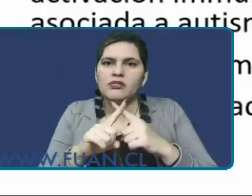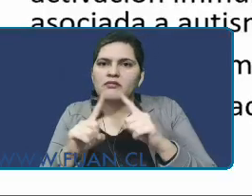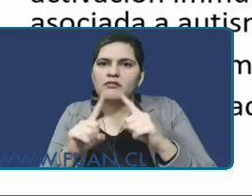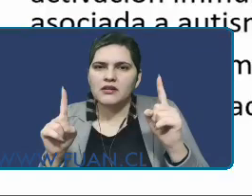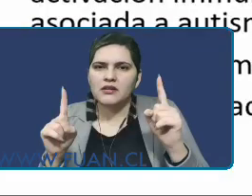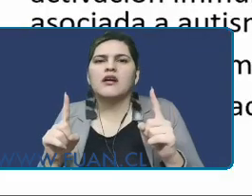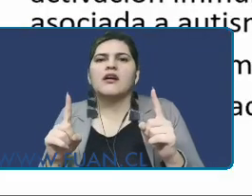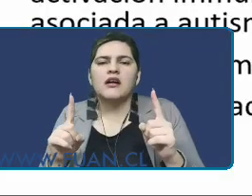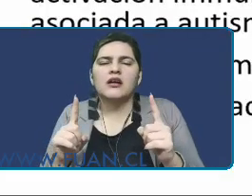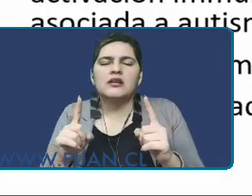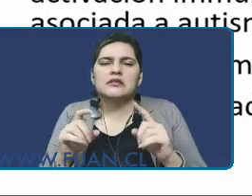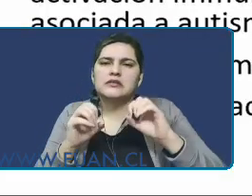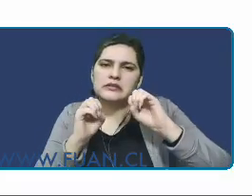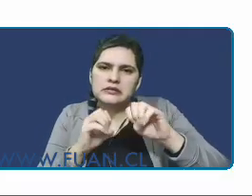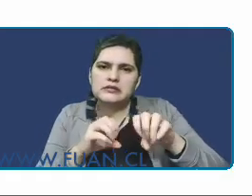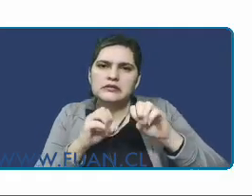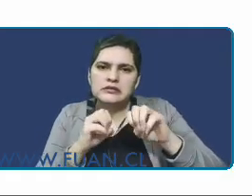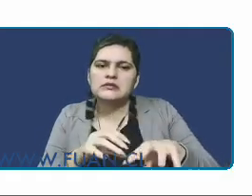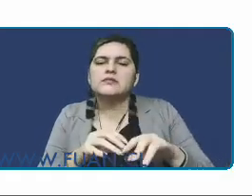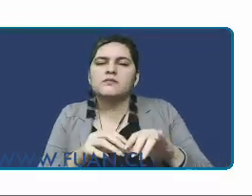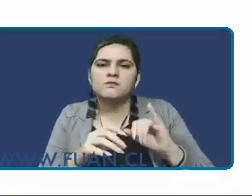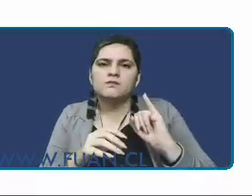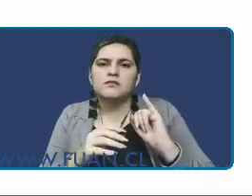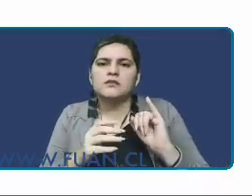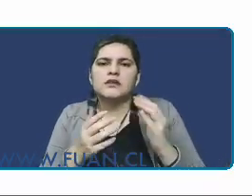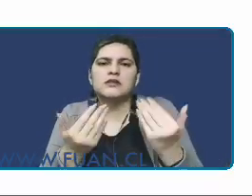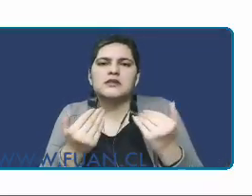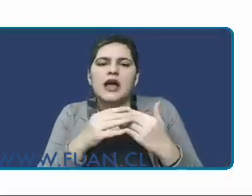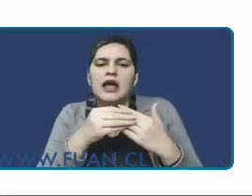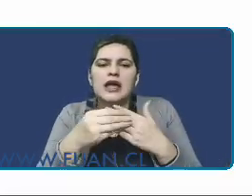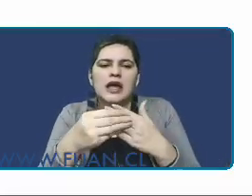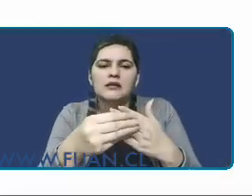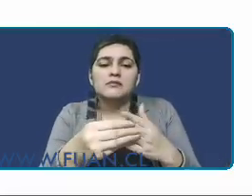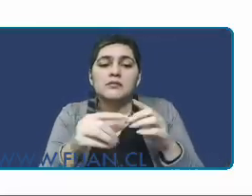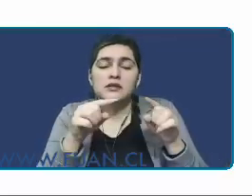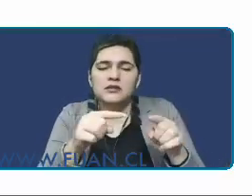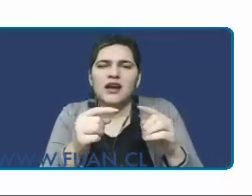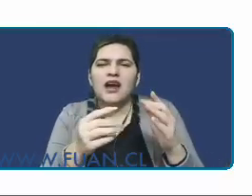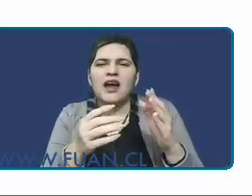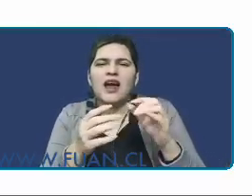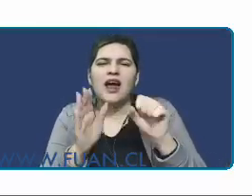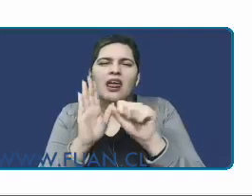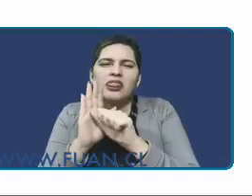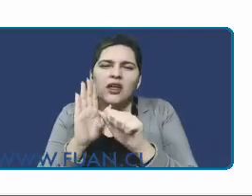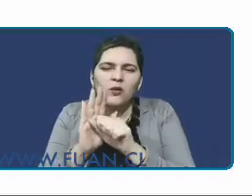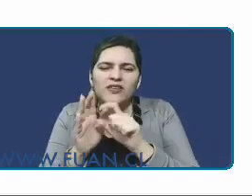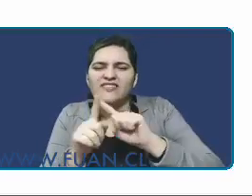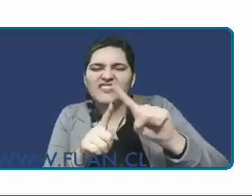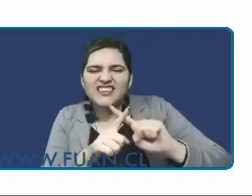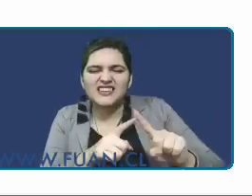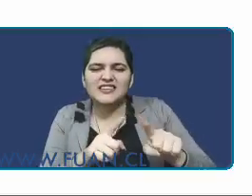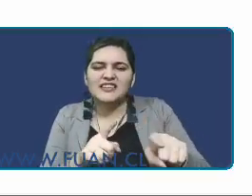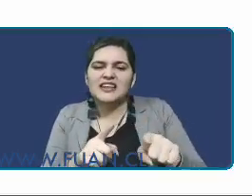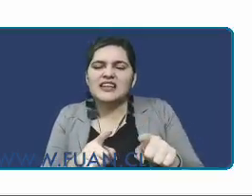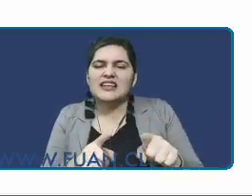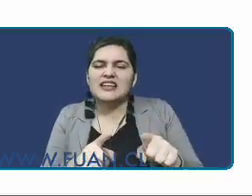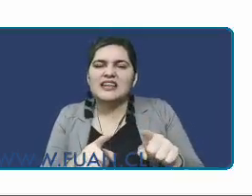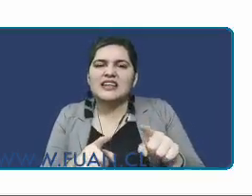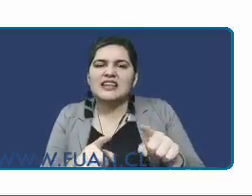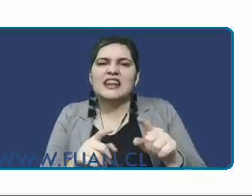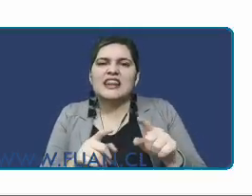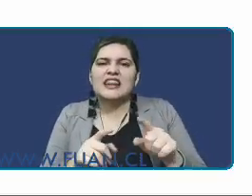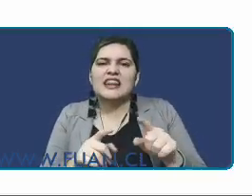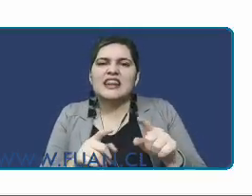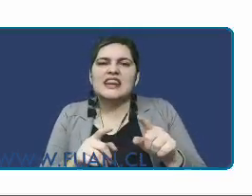¿ya? Y eso eran los artículos, ¿no es cierto? Y que la dieta libre de gluten y caseína se percibe sin riesgo, ya sabemos